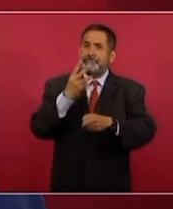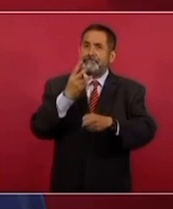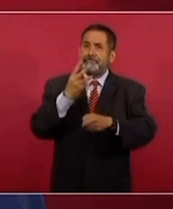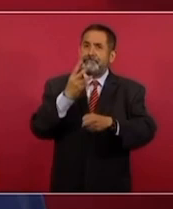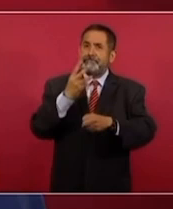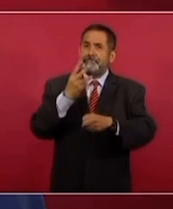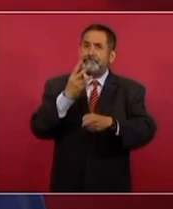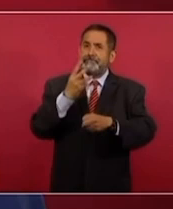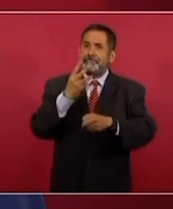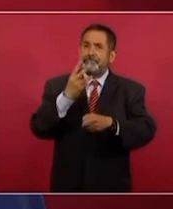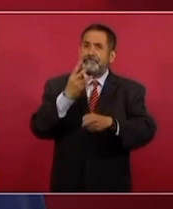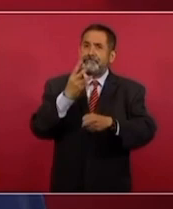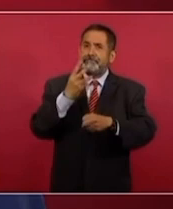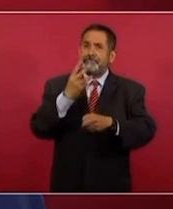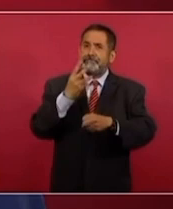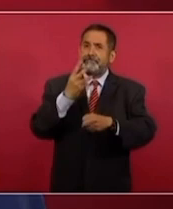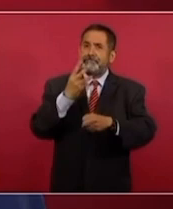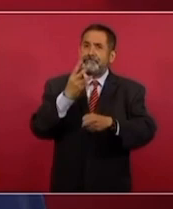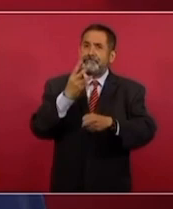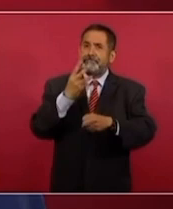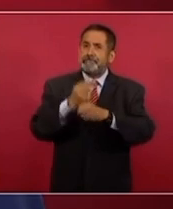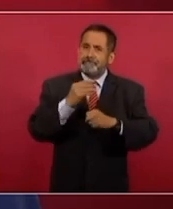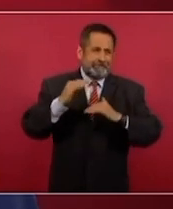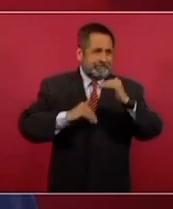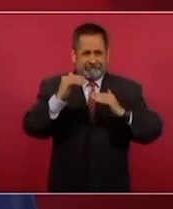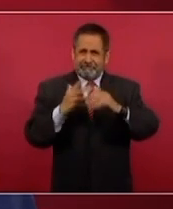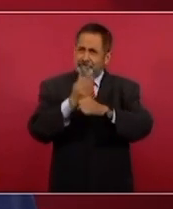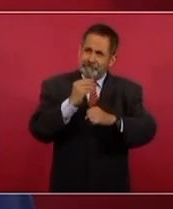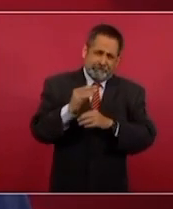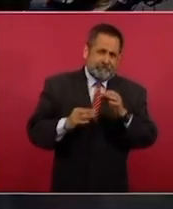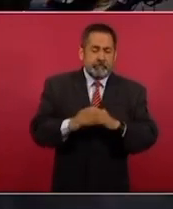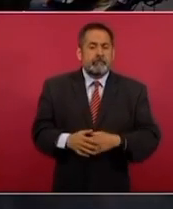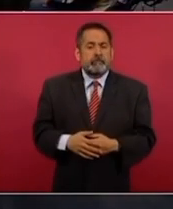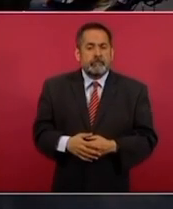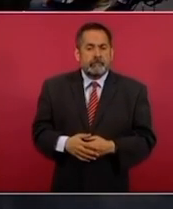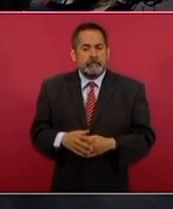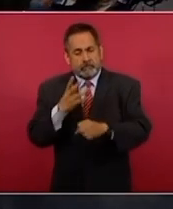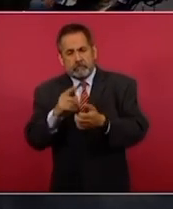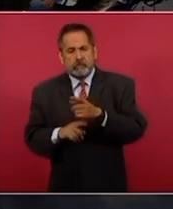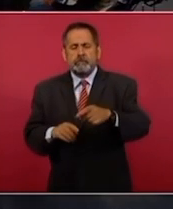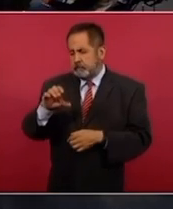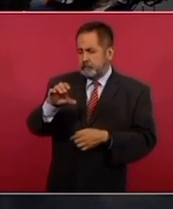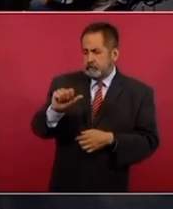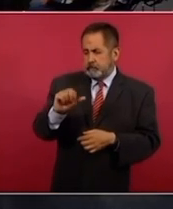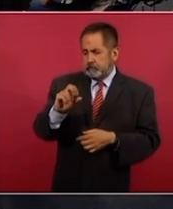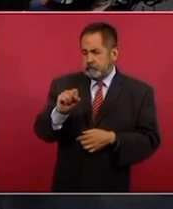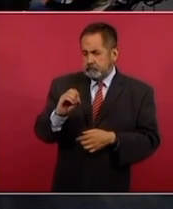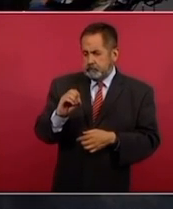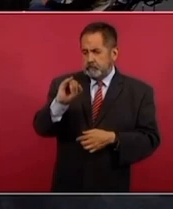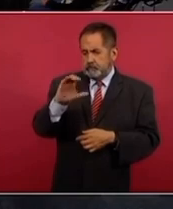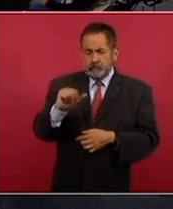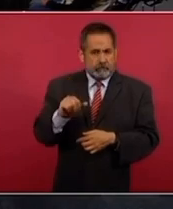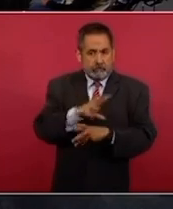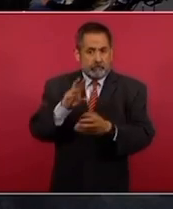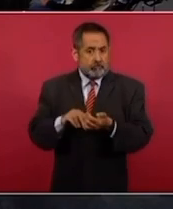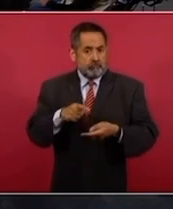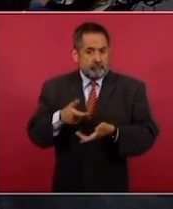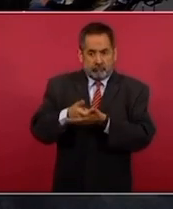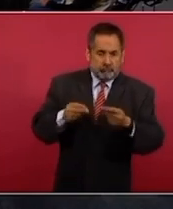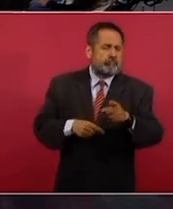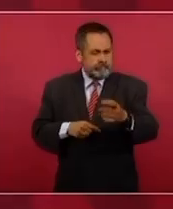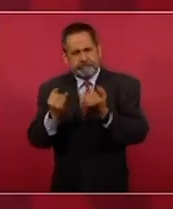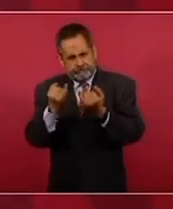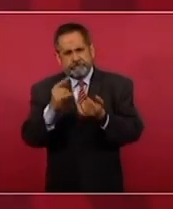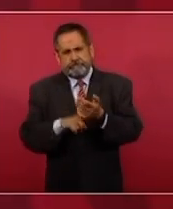en digas mentiras la construcción caso de la obra caso caso que son los que más están los gastos de